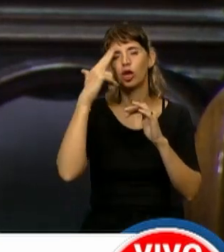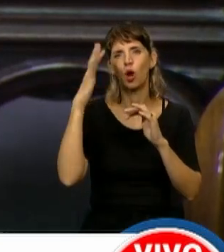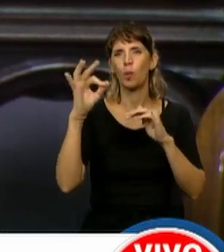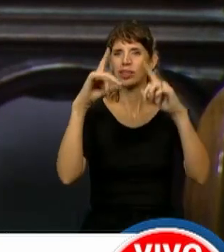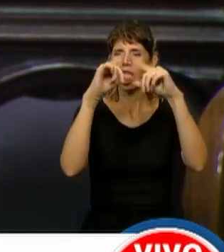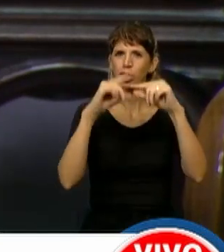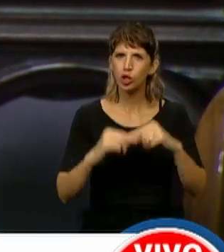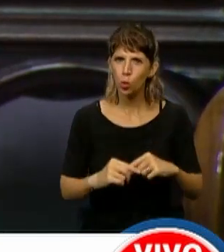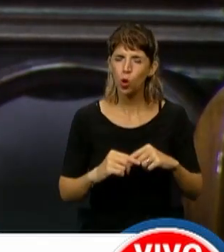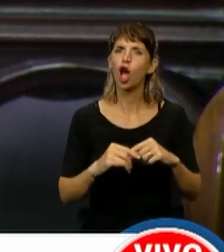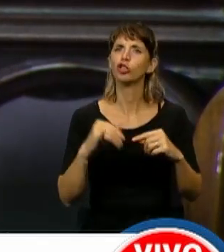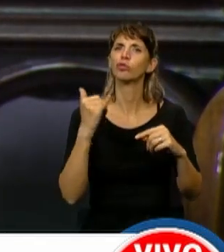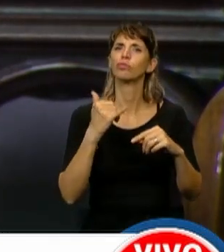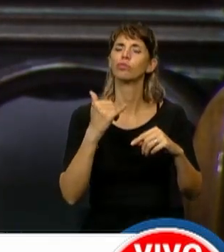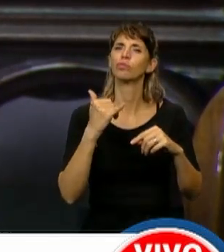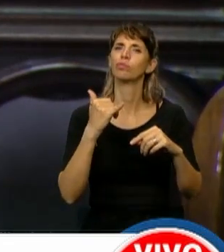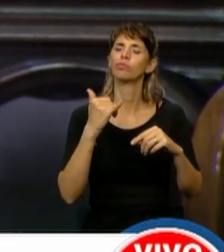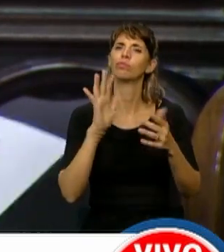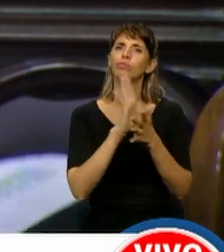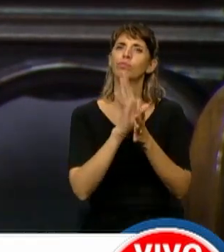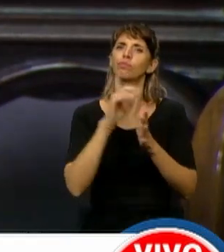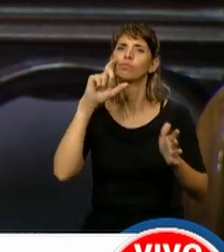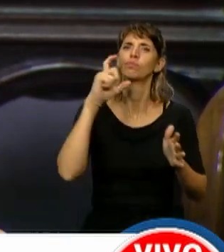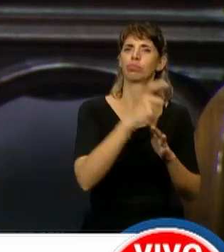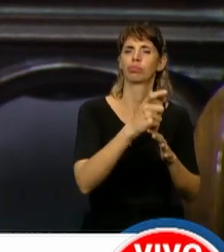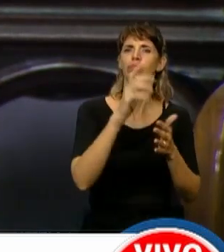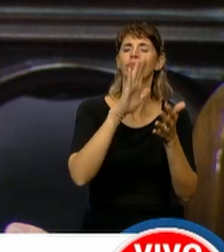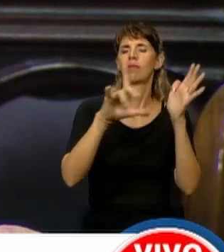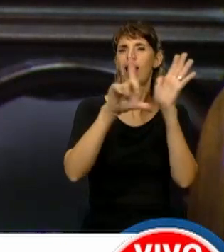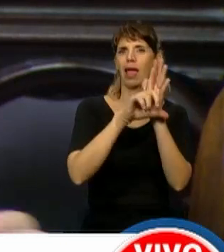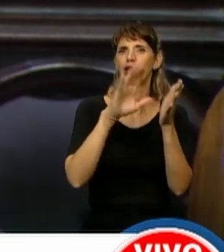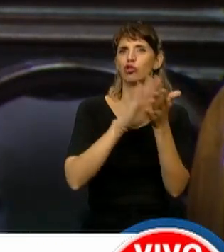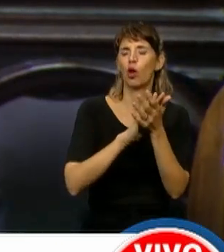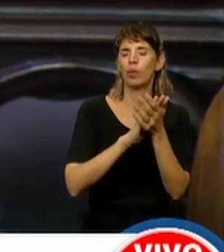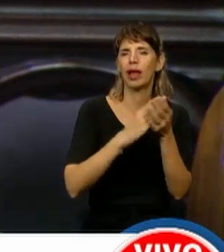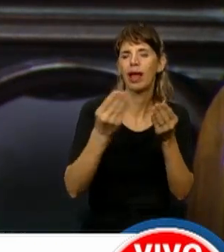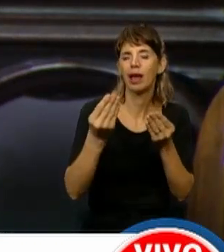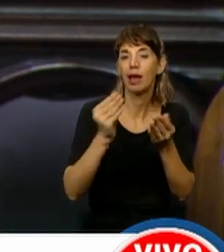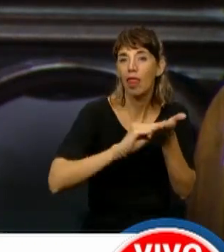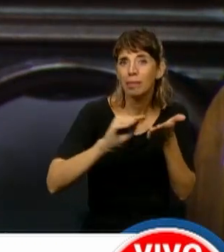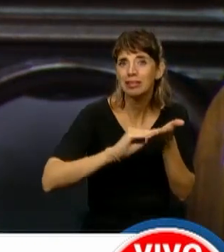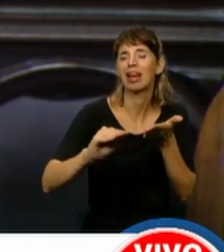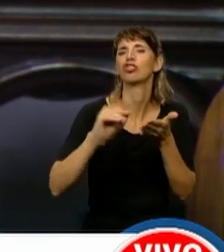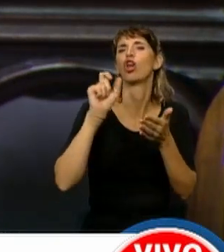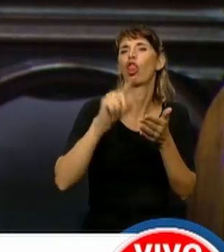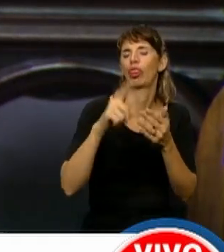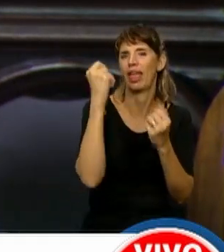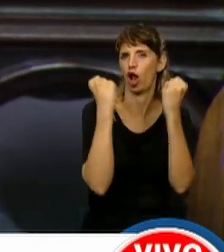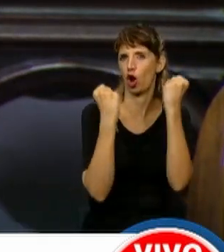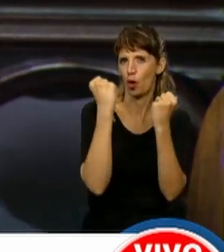que atentan contra la ley de administración financiera. Y la inconsistencia